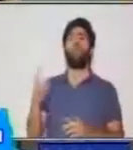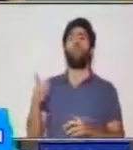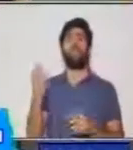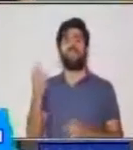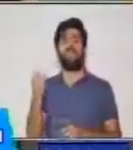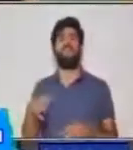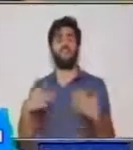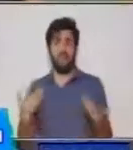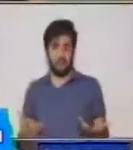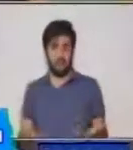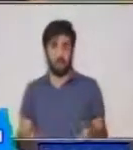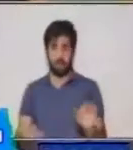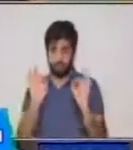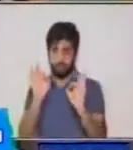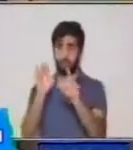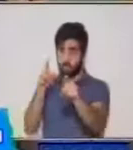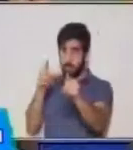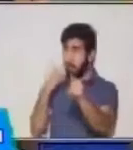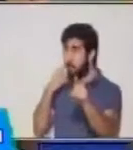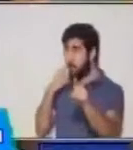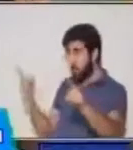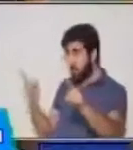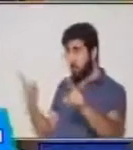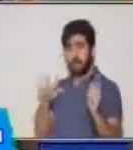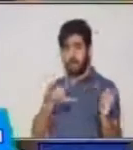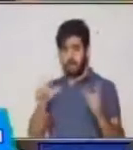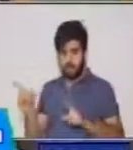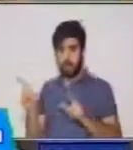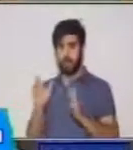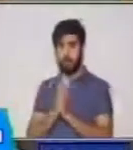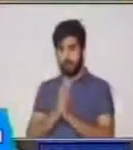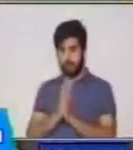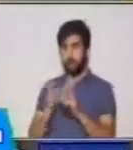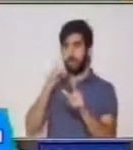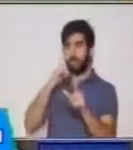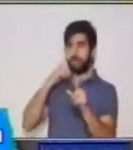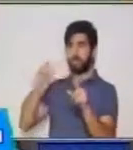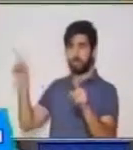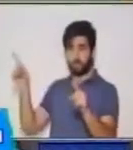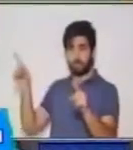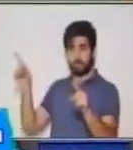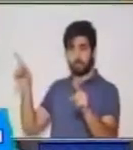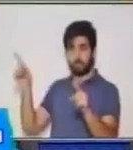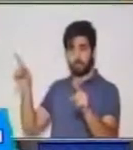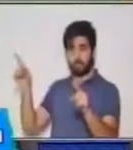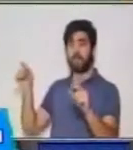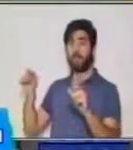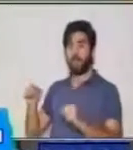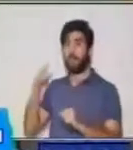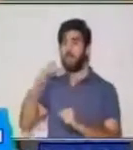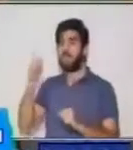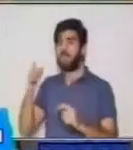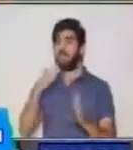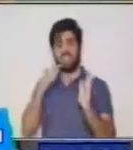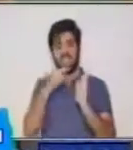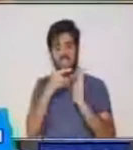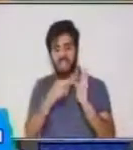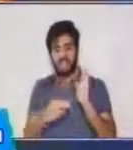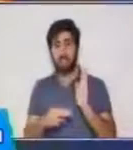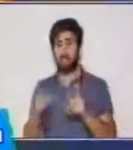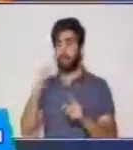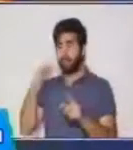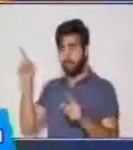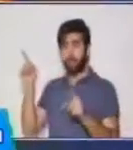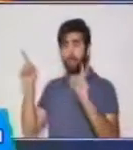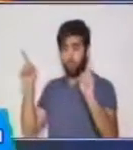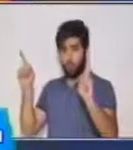bien. Cuento a 5 para que tú tomes el tiempo para observar lo que está sobre la mesa, tanto el texto como los objetos. 1,